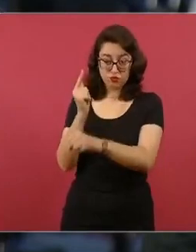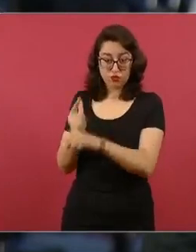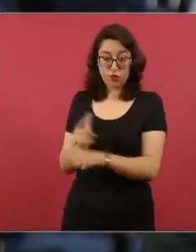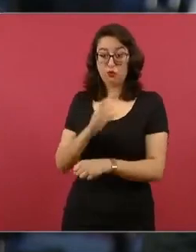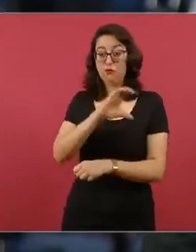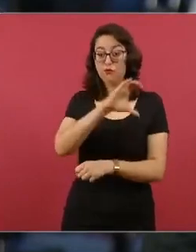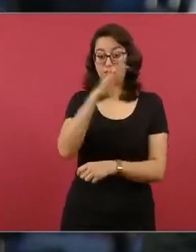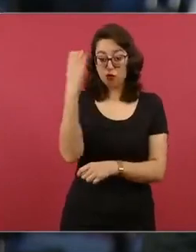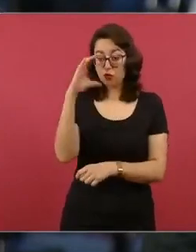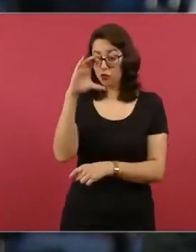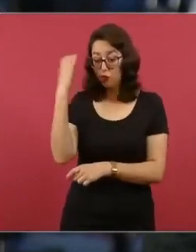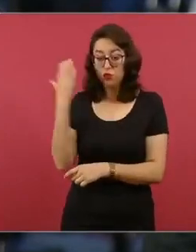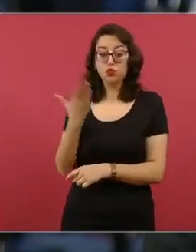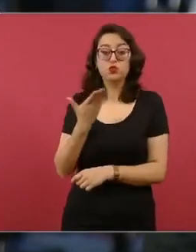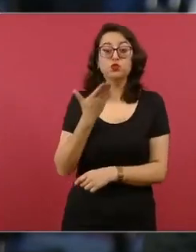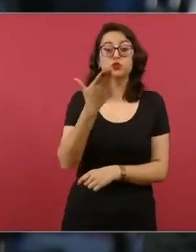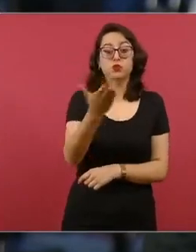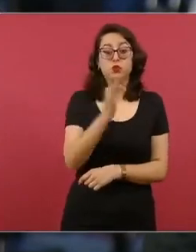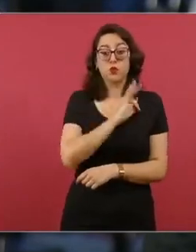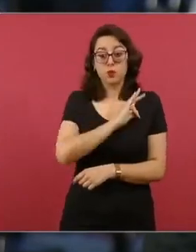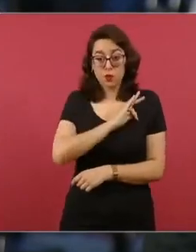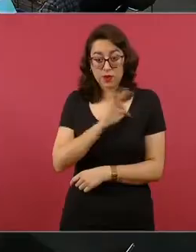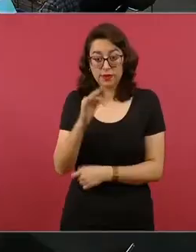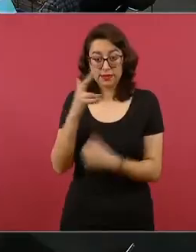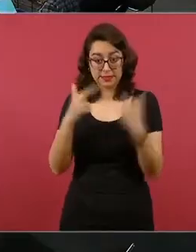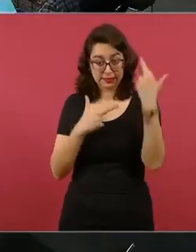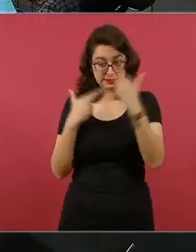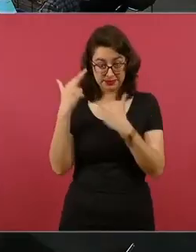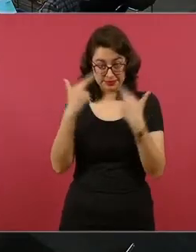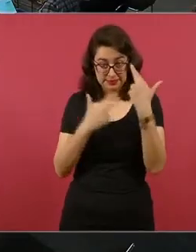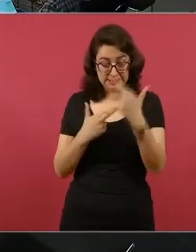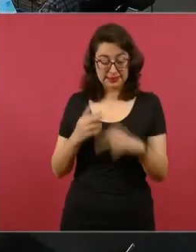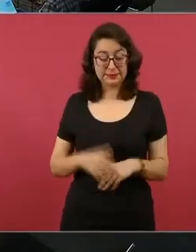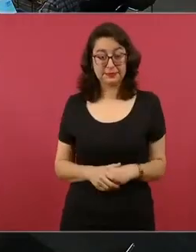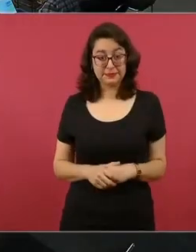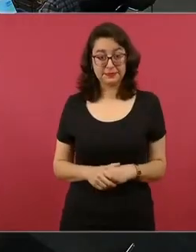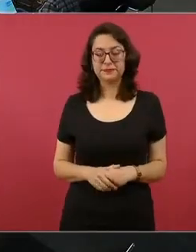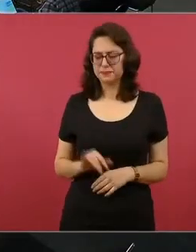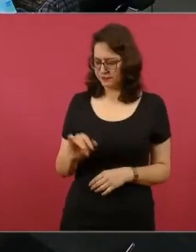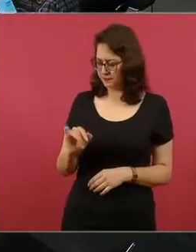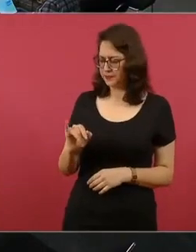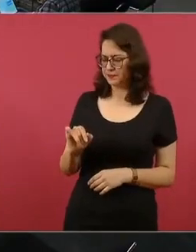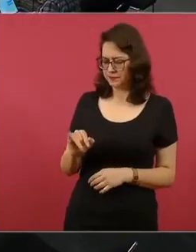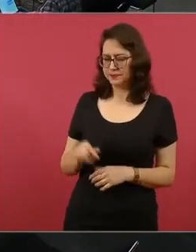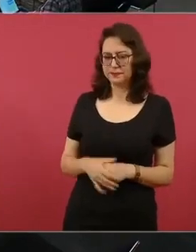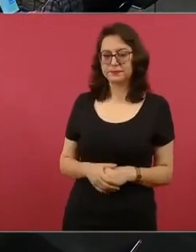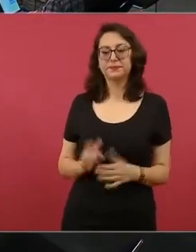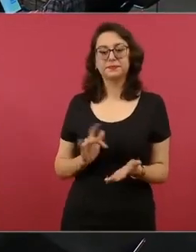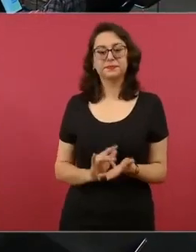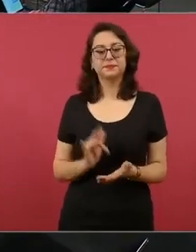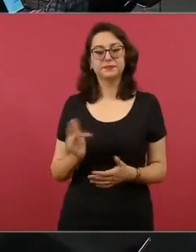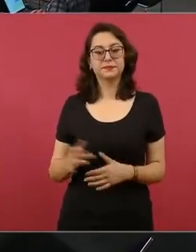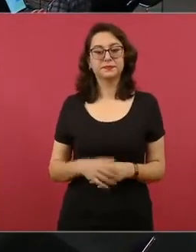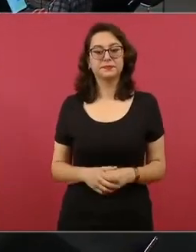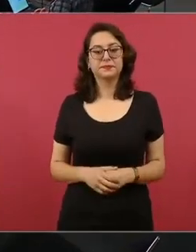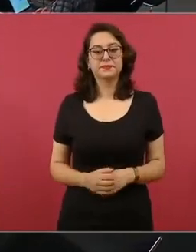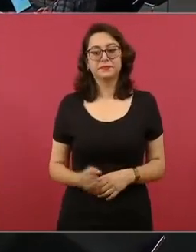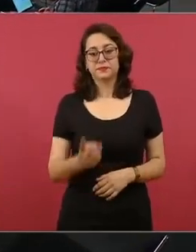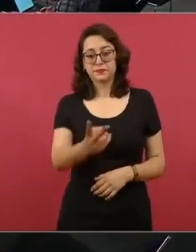quisiera ver, si usted personalmente los pudiera revisar. Sí. Parte. Okay. Muchísimas, sí, gracias. Gracias. A ver, los dos